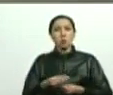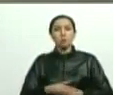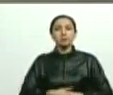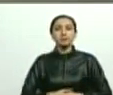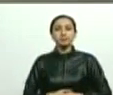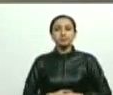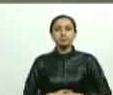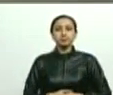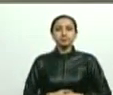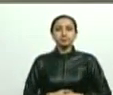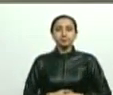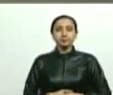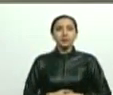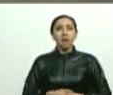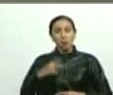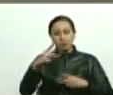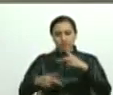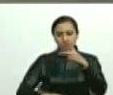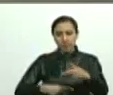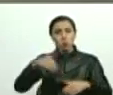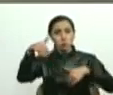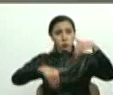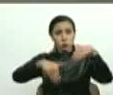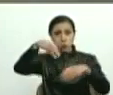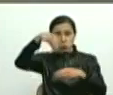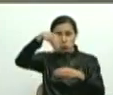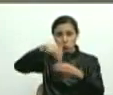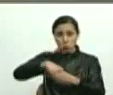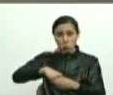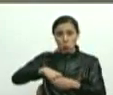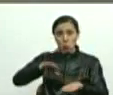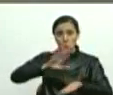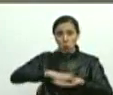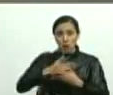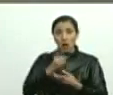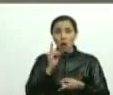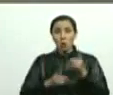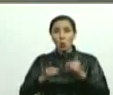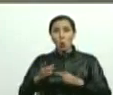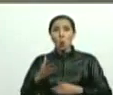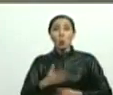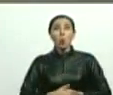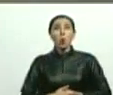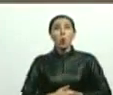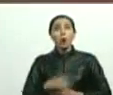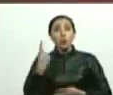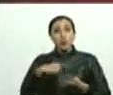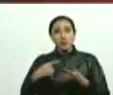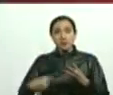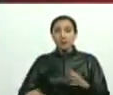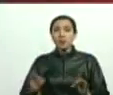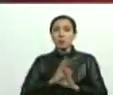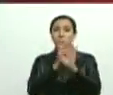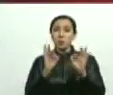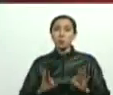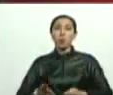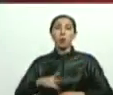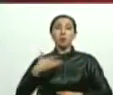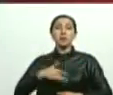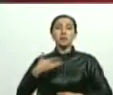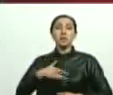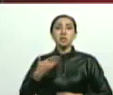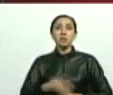porque en los procesos electorales internos se desatan las pasiones siempre, las bajas pasiones.